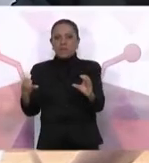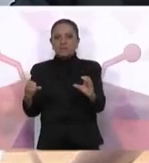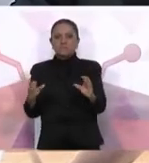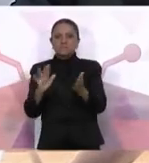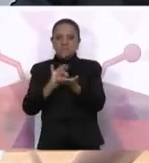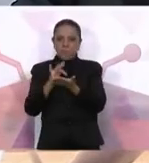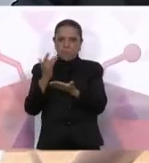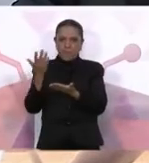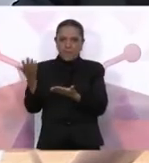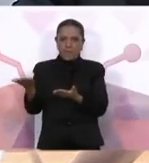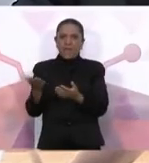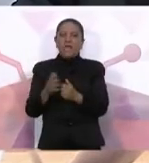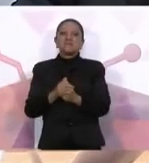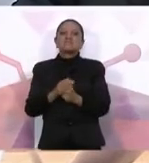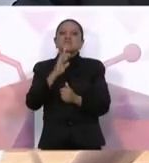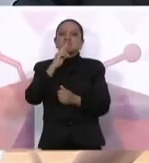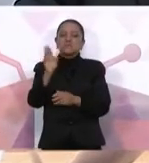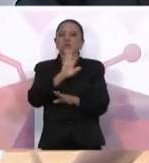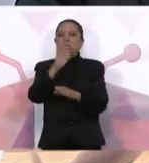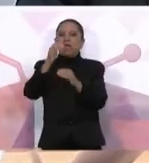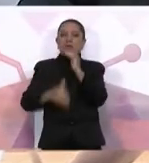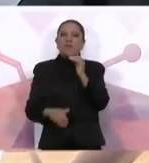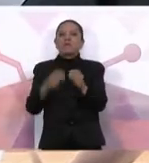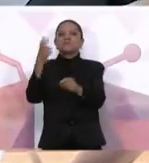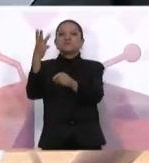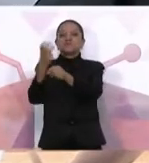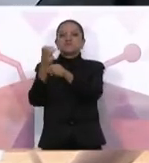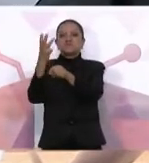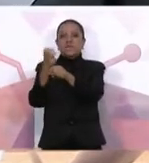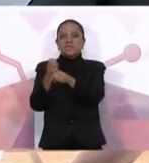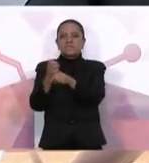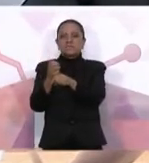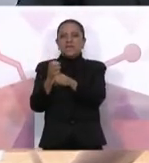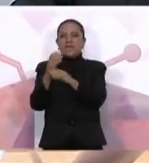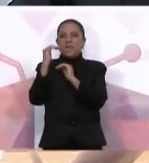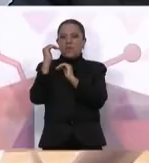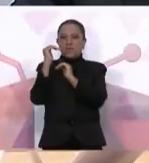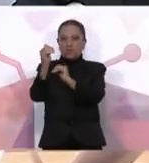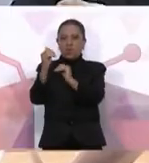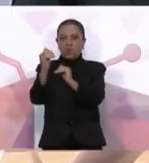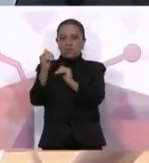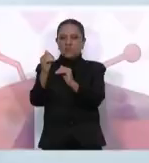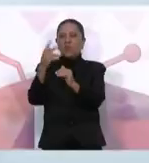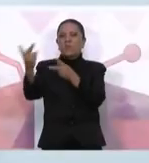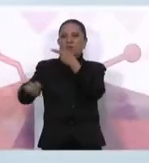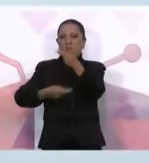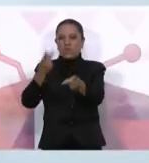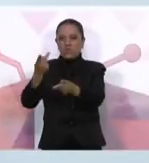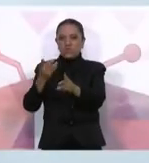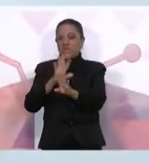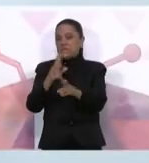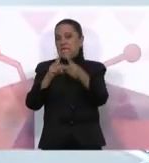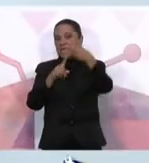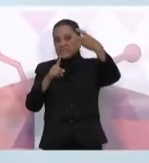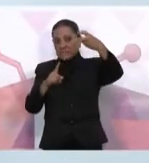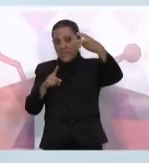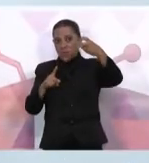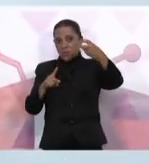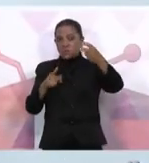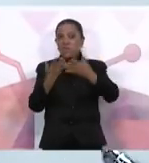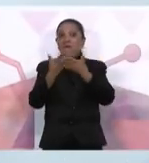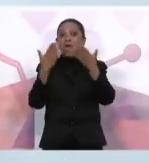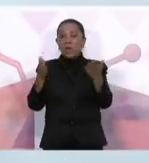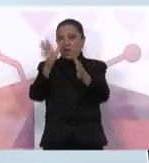de las tres rondas sobre desarrollo sustentable y seguimos en el orden preestablecido así es en esta segunda ronda toca entonces de acuerdo al sorteo